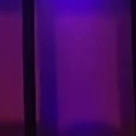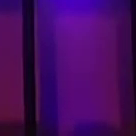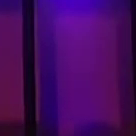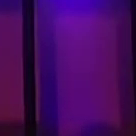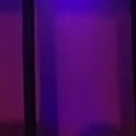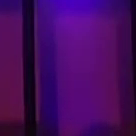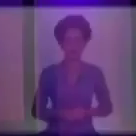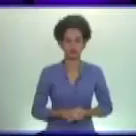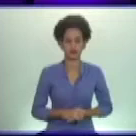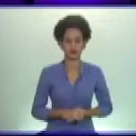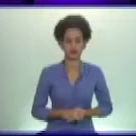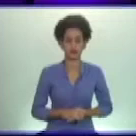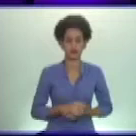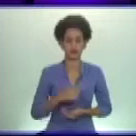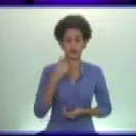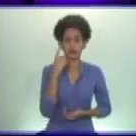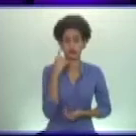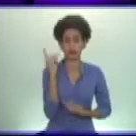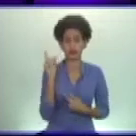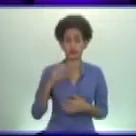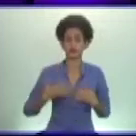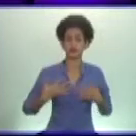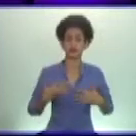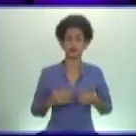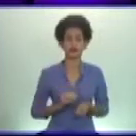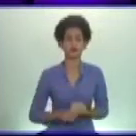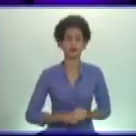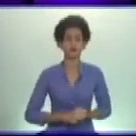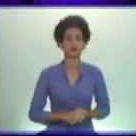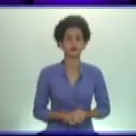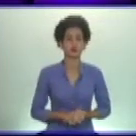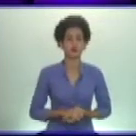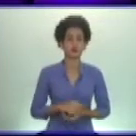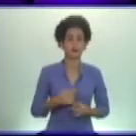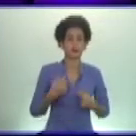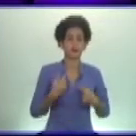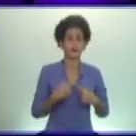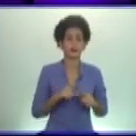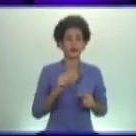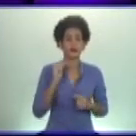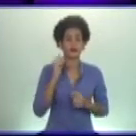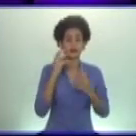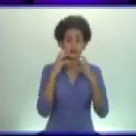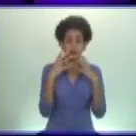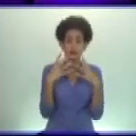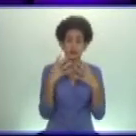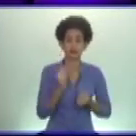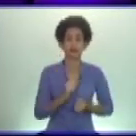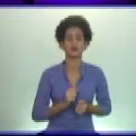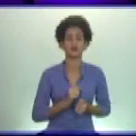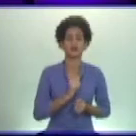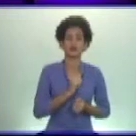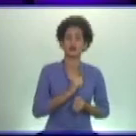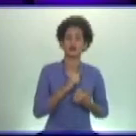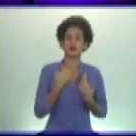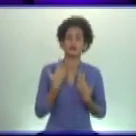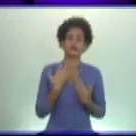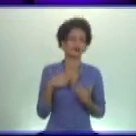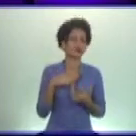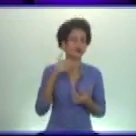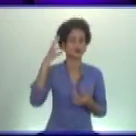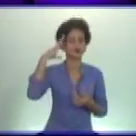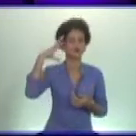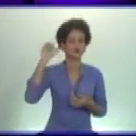Fíjense, hemos visto este primer ejercicio, que bueno, esta es selección, pero lo más importante que queríamos hacerle llegar es